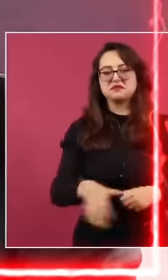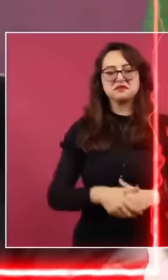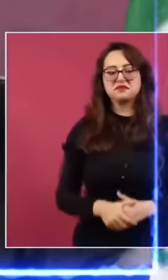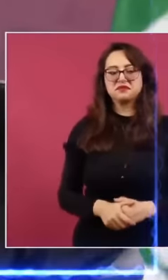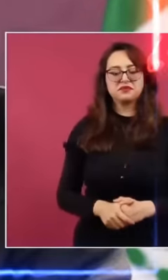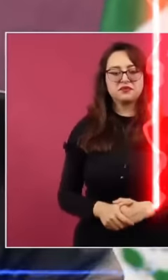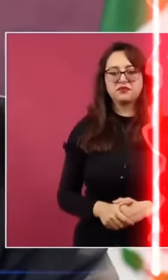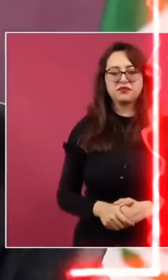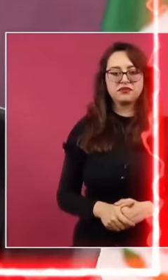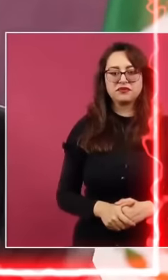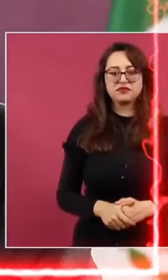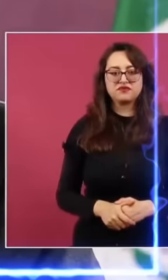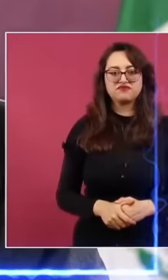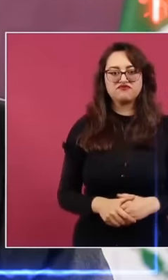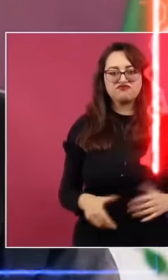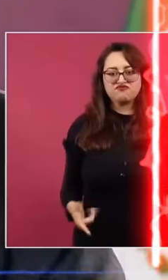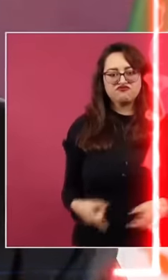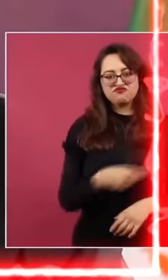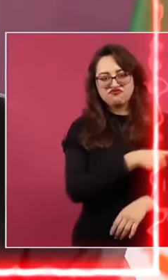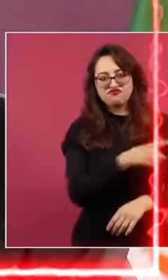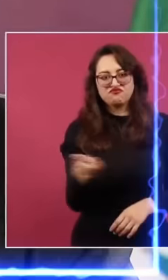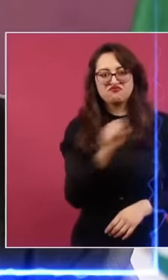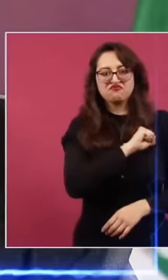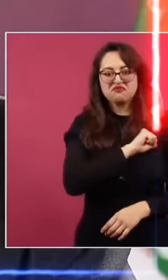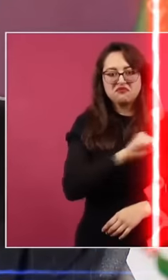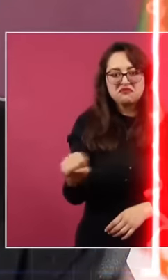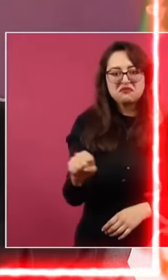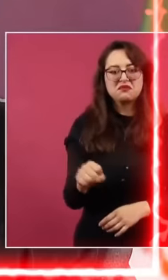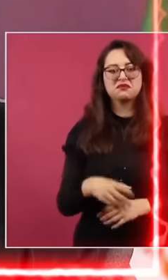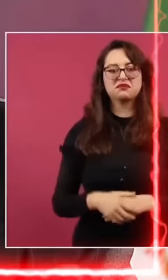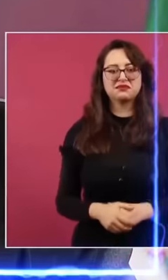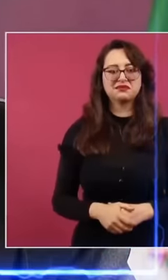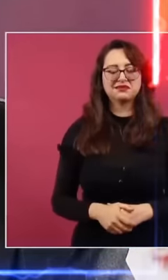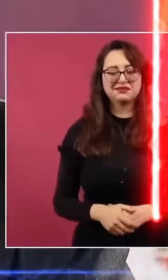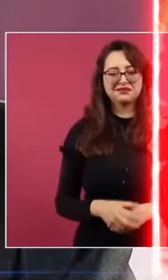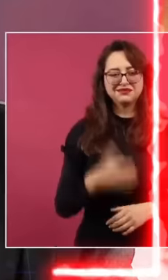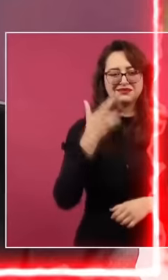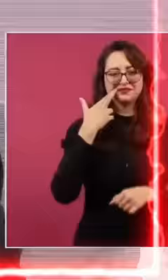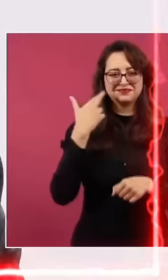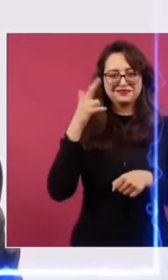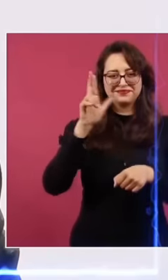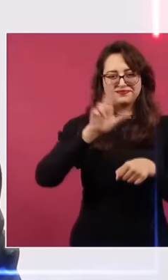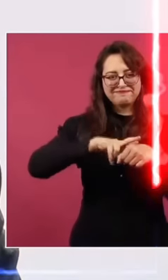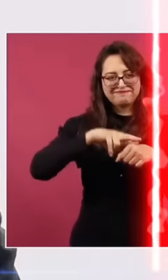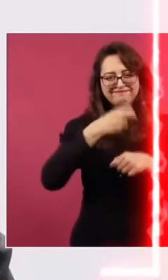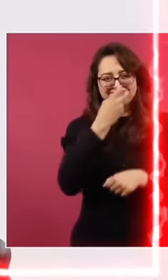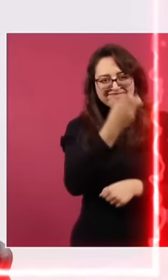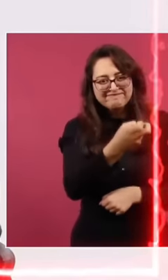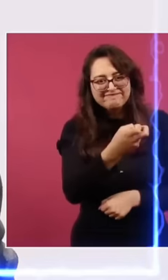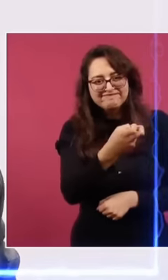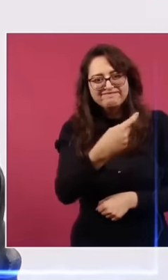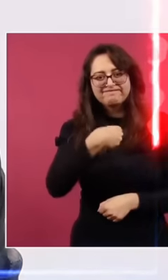reunirme con malandros no puedo